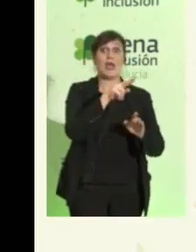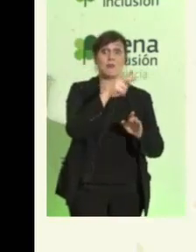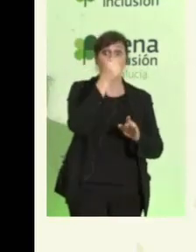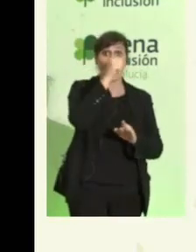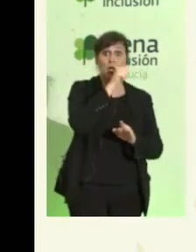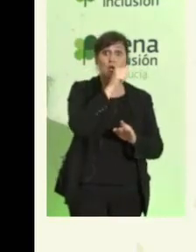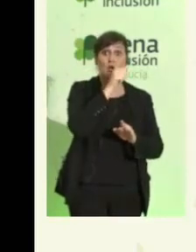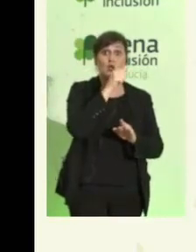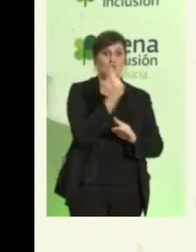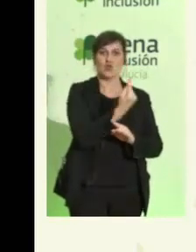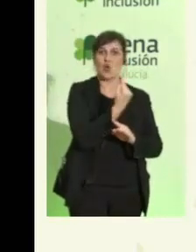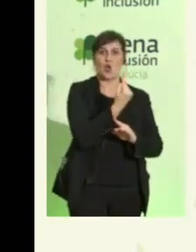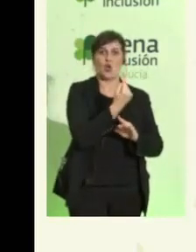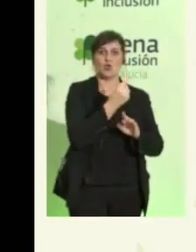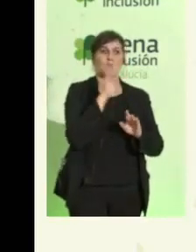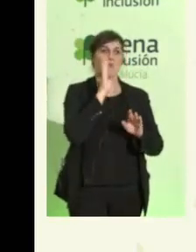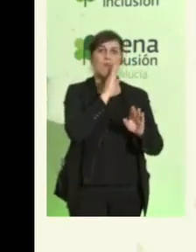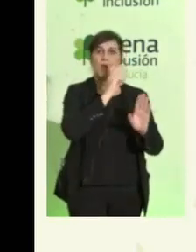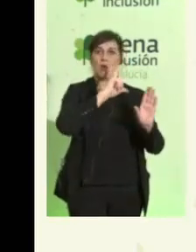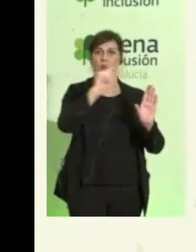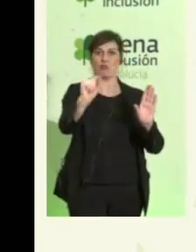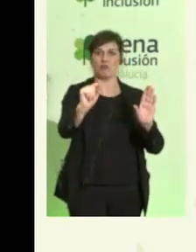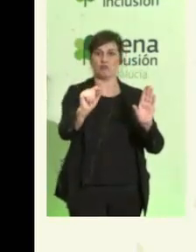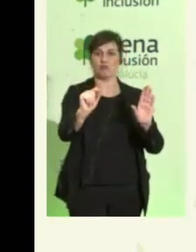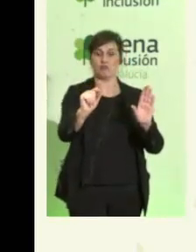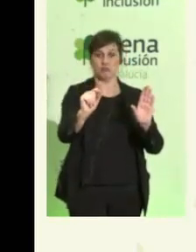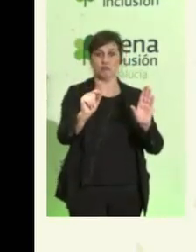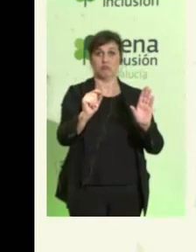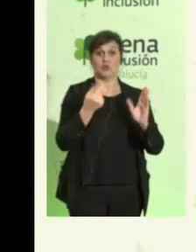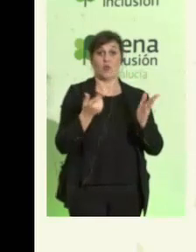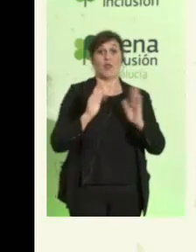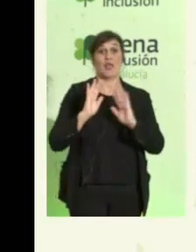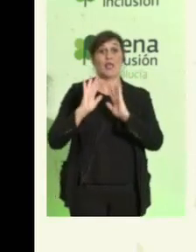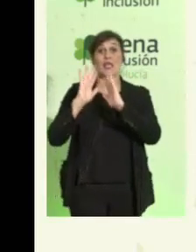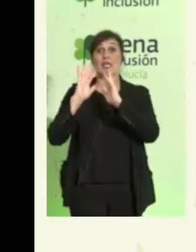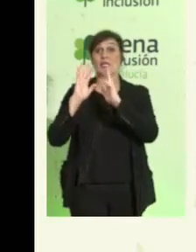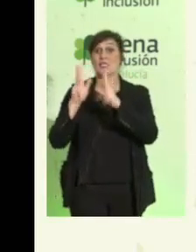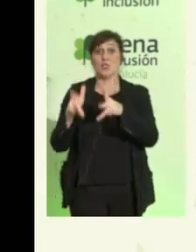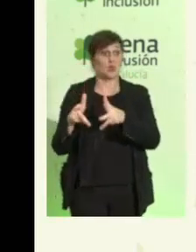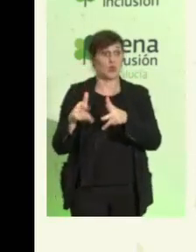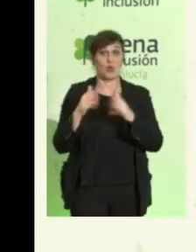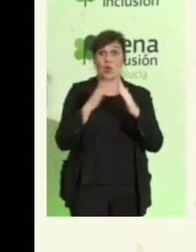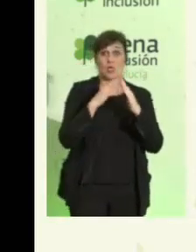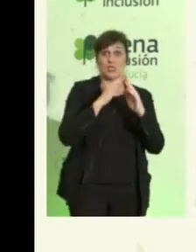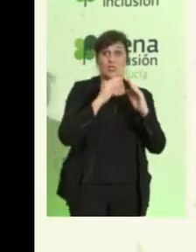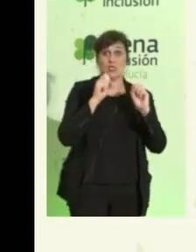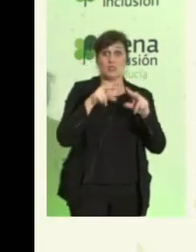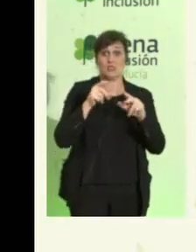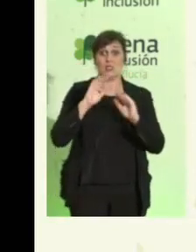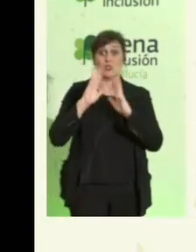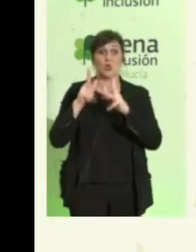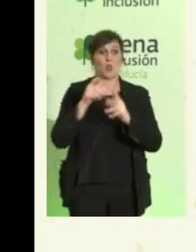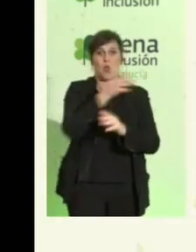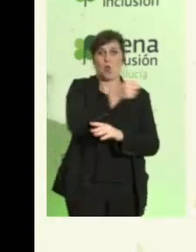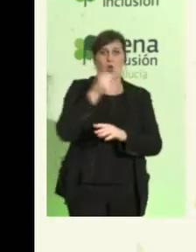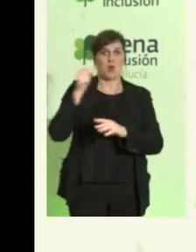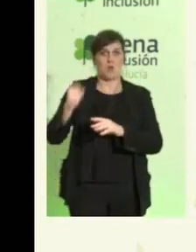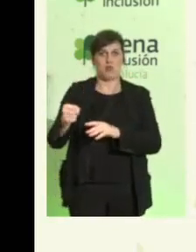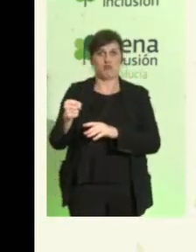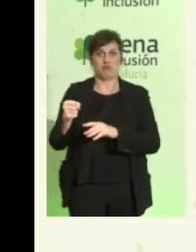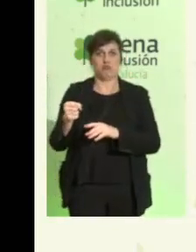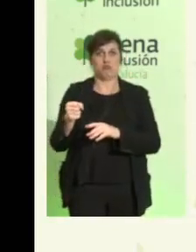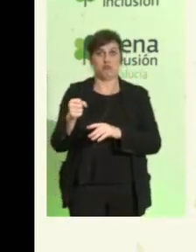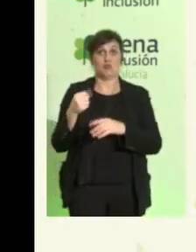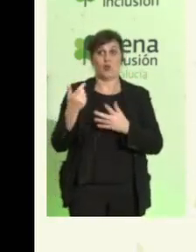separaron de sus hermanos, y fue entonces cuando le ingresaron a la institución, cuando tenía 13 años de edad. Y conocí a Tyrone porque él entró en contacto